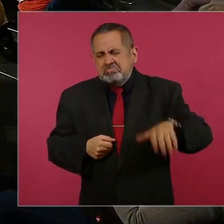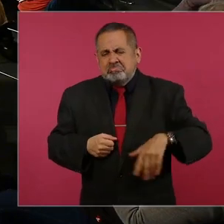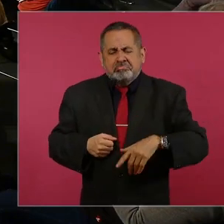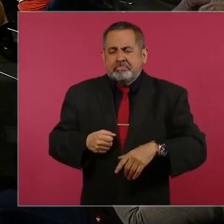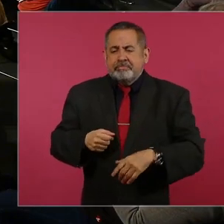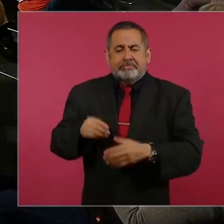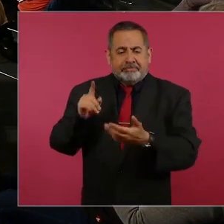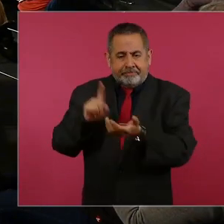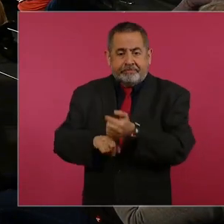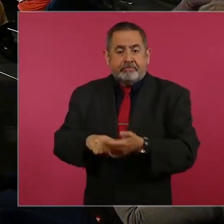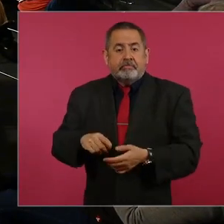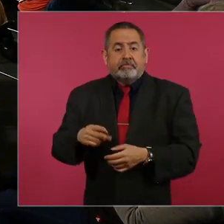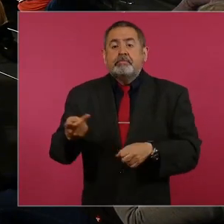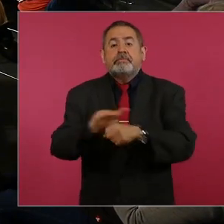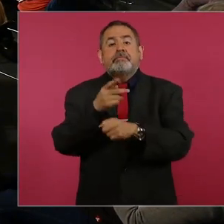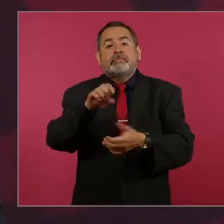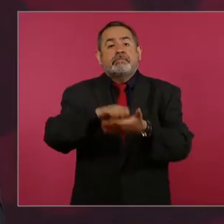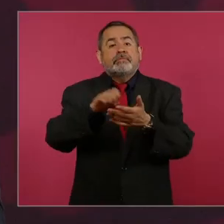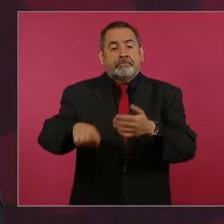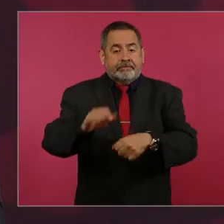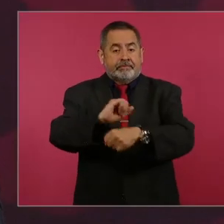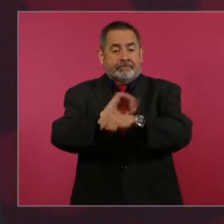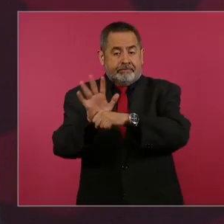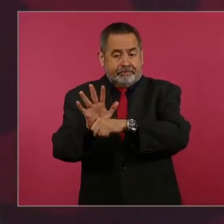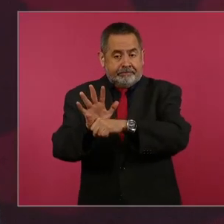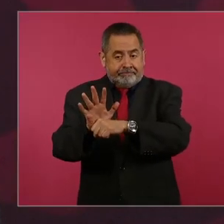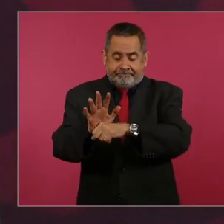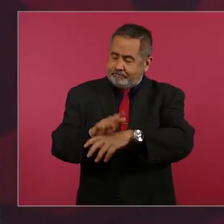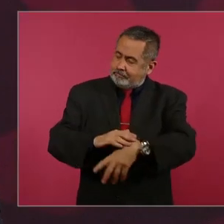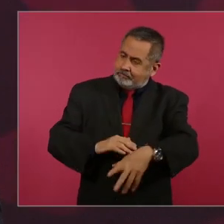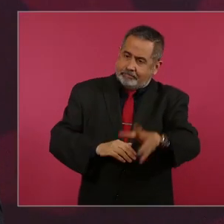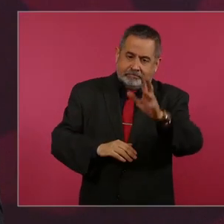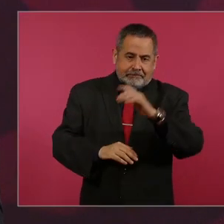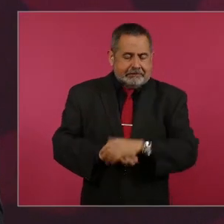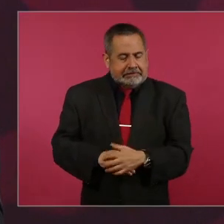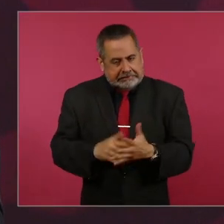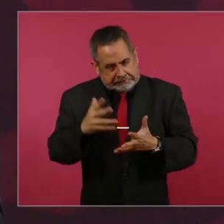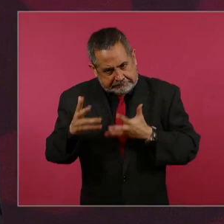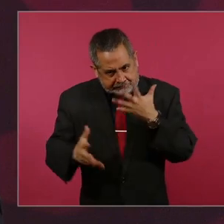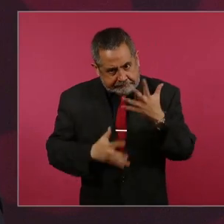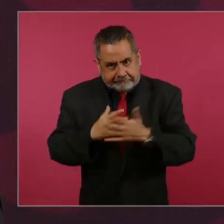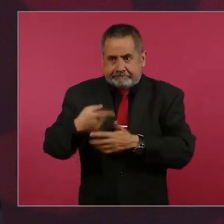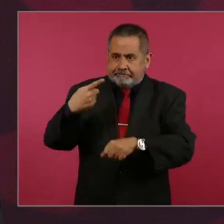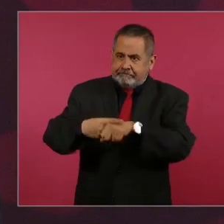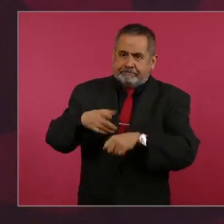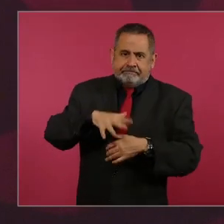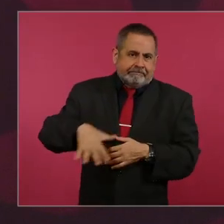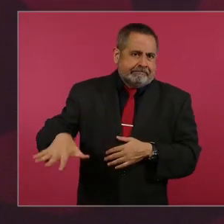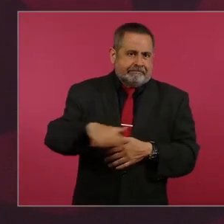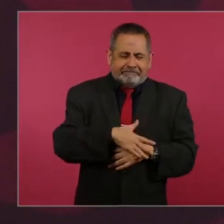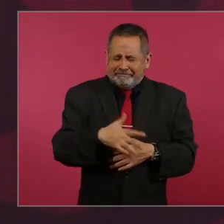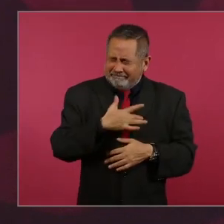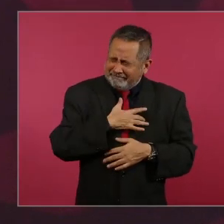no, la pandemia que nos causó tanto daño, tanto dolor,